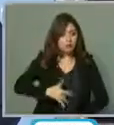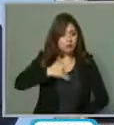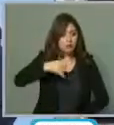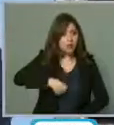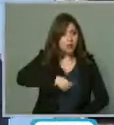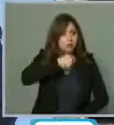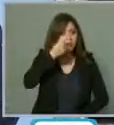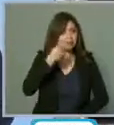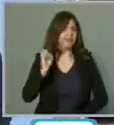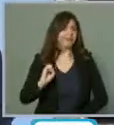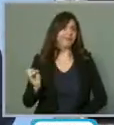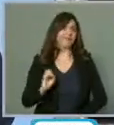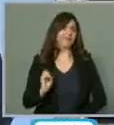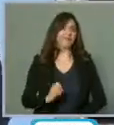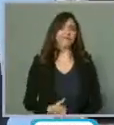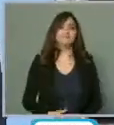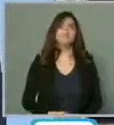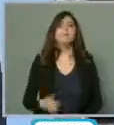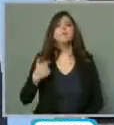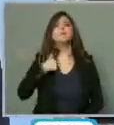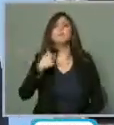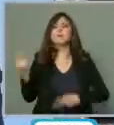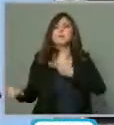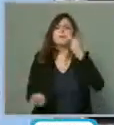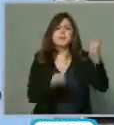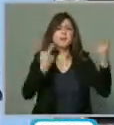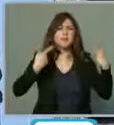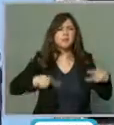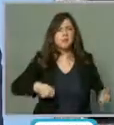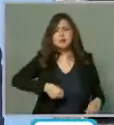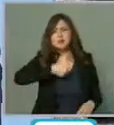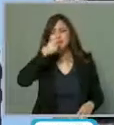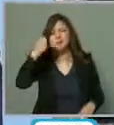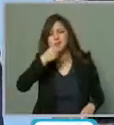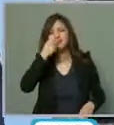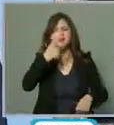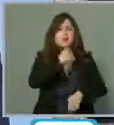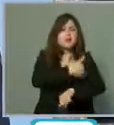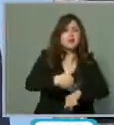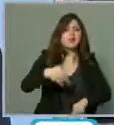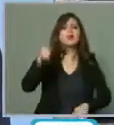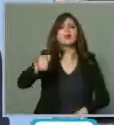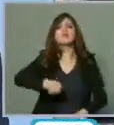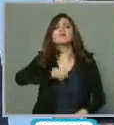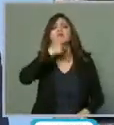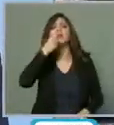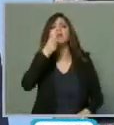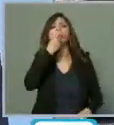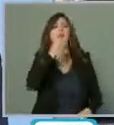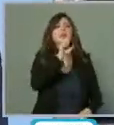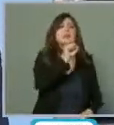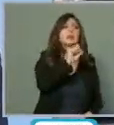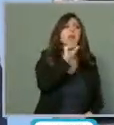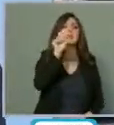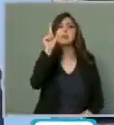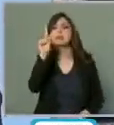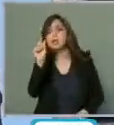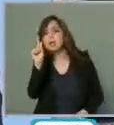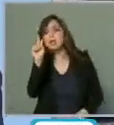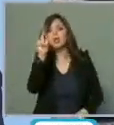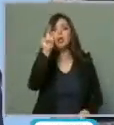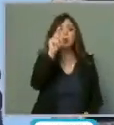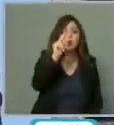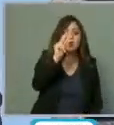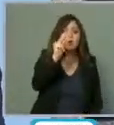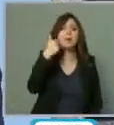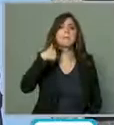bien chistosa entre mis amigos y familiares y les decía, ¿a qué edad es viejo? Y bueno, los más viejos decían a los 60, a los 70, a los 80. Mi mamá